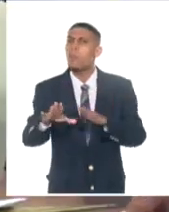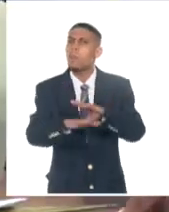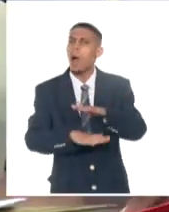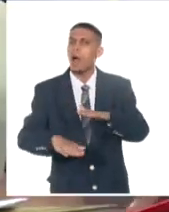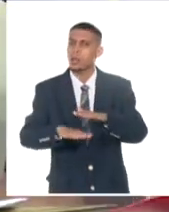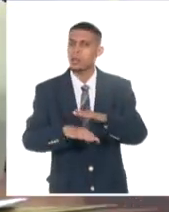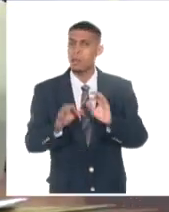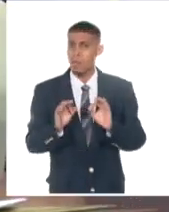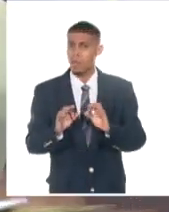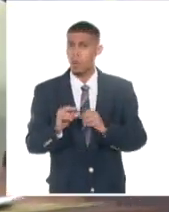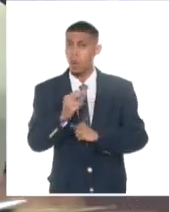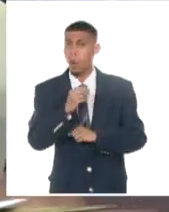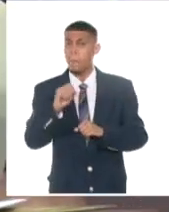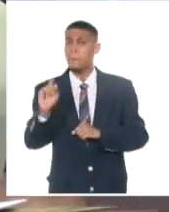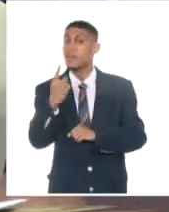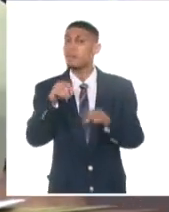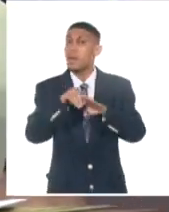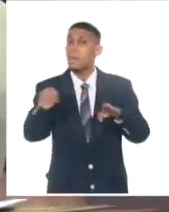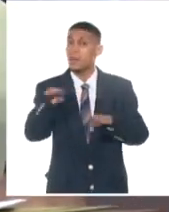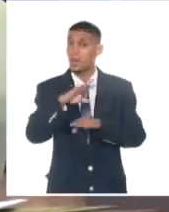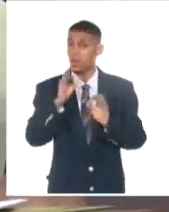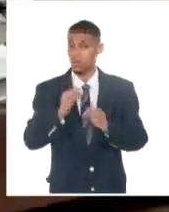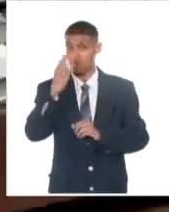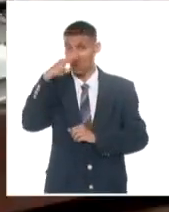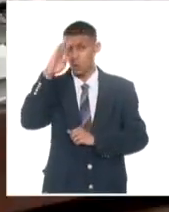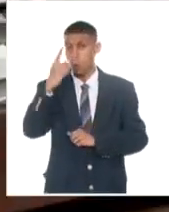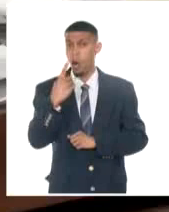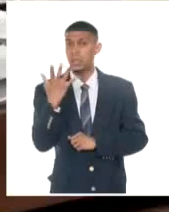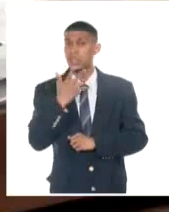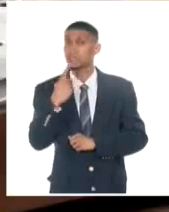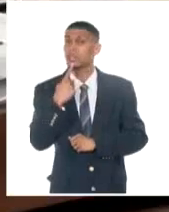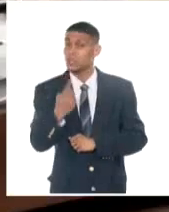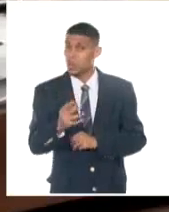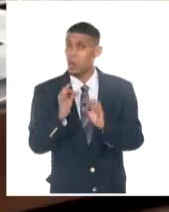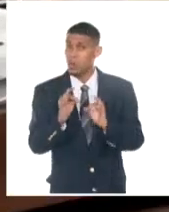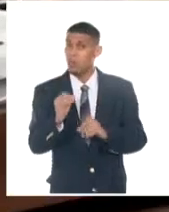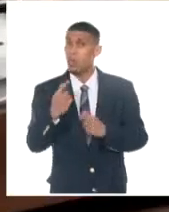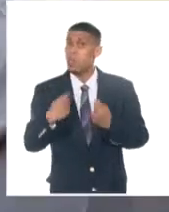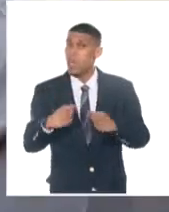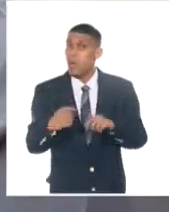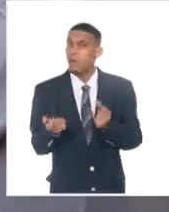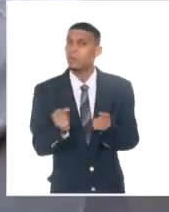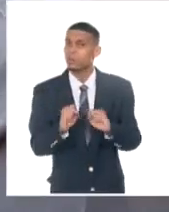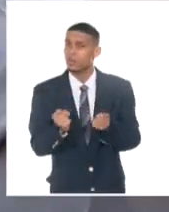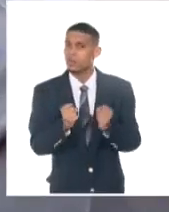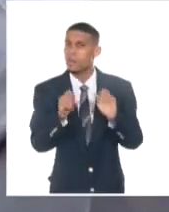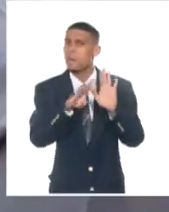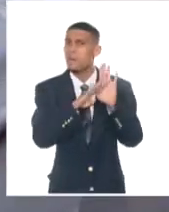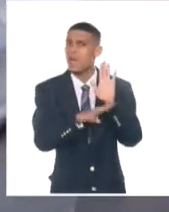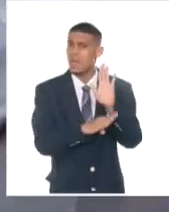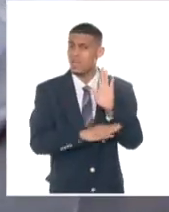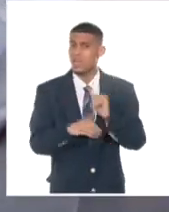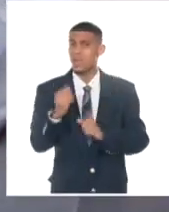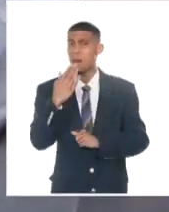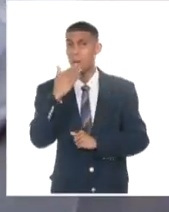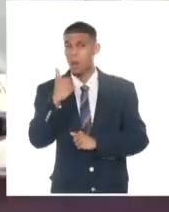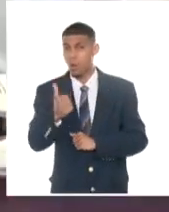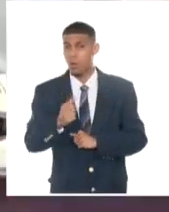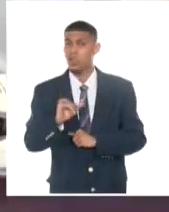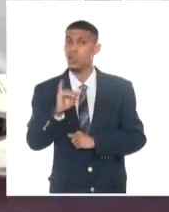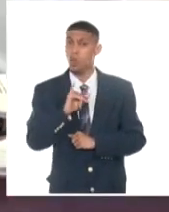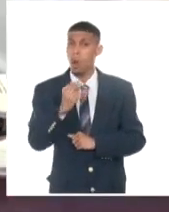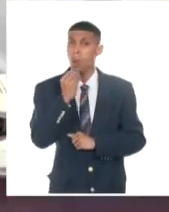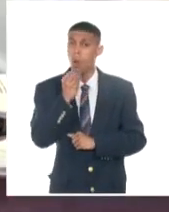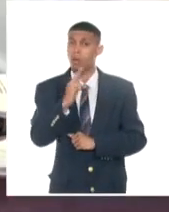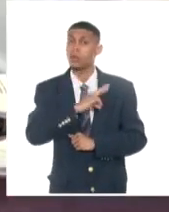indicó el primer ministro de la República, Manuel Marrero Cruz, a la vez que llamó a adoptar medidas concretas para dar respuesta a un